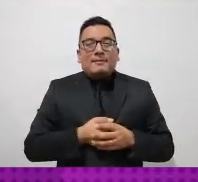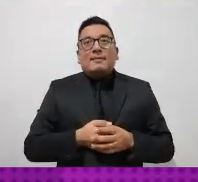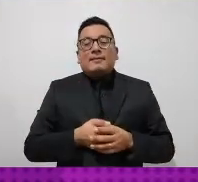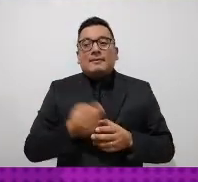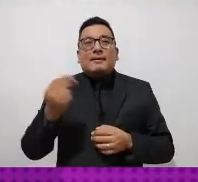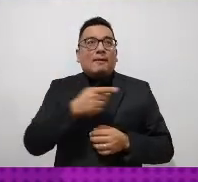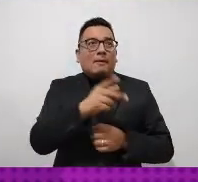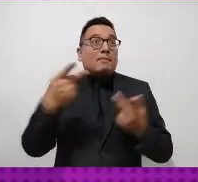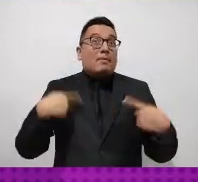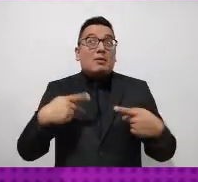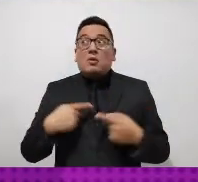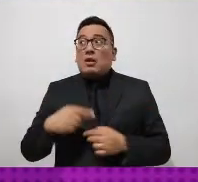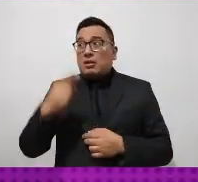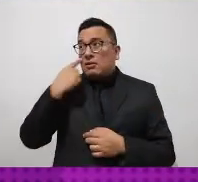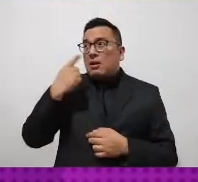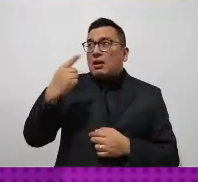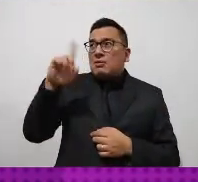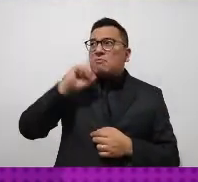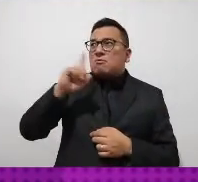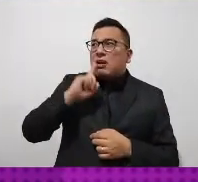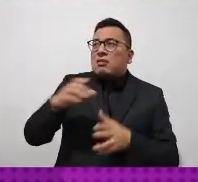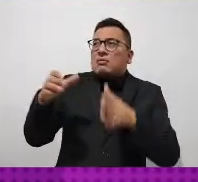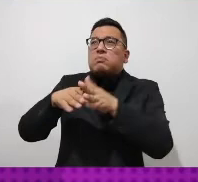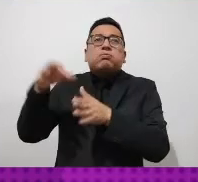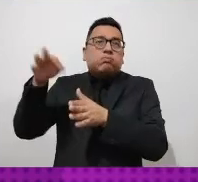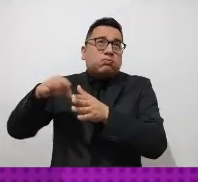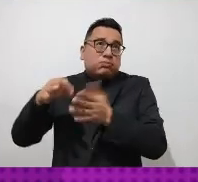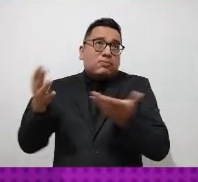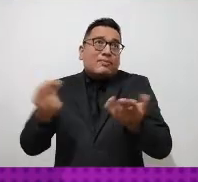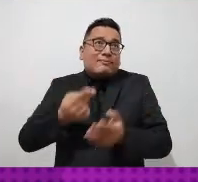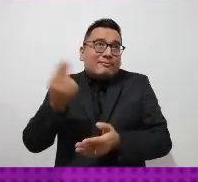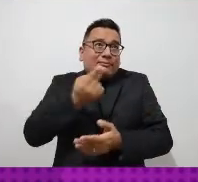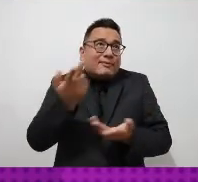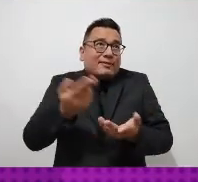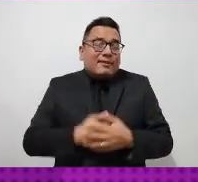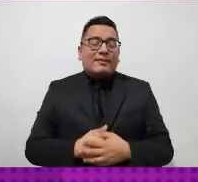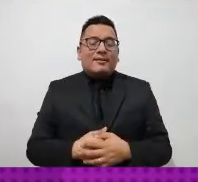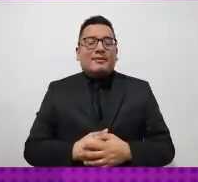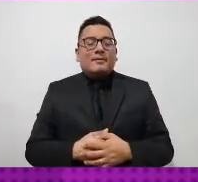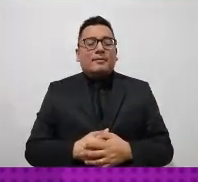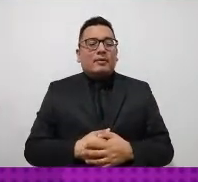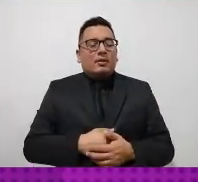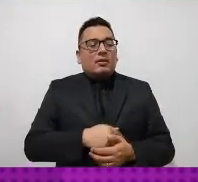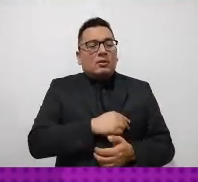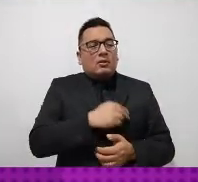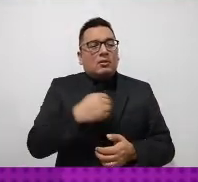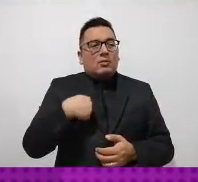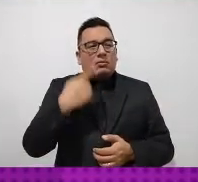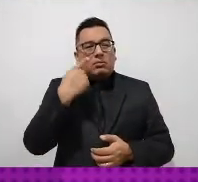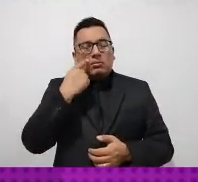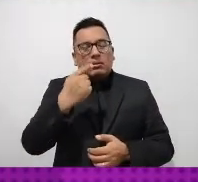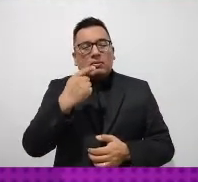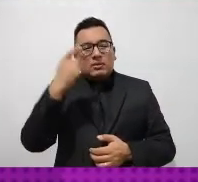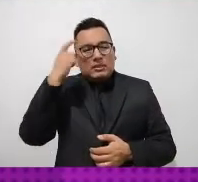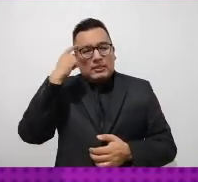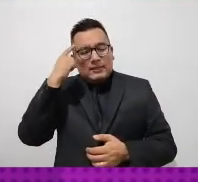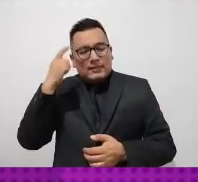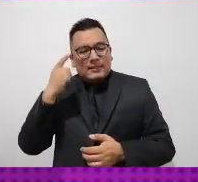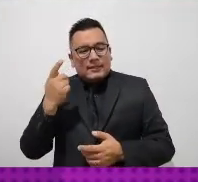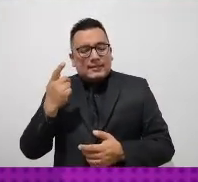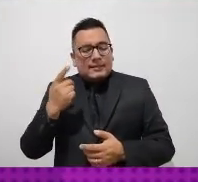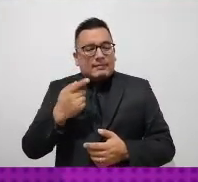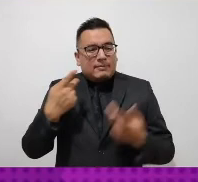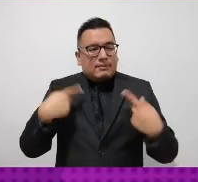ciudadanía que vota, porque son puestos que se obtienen por mayoría. Entonces, la evolución que se requiere y que